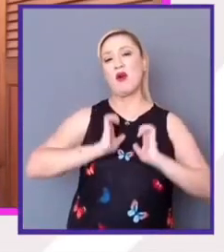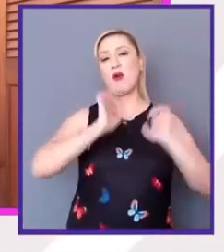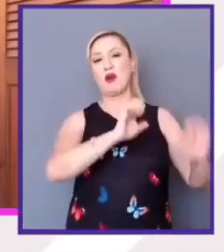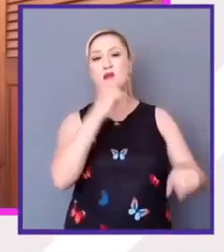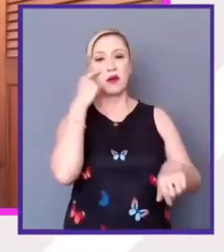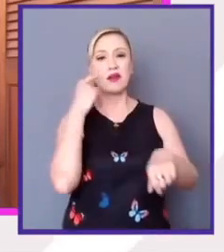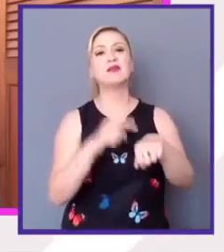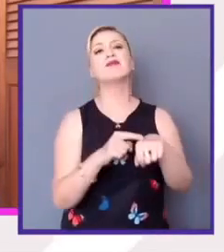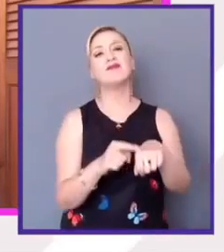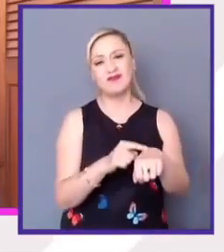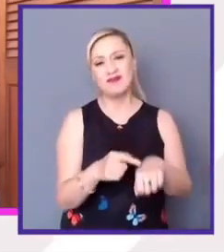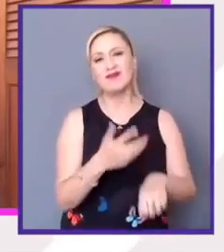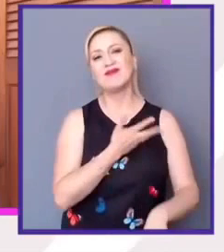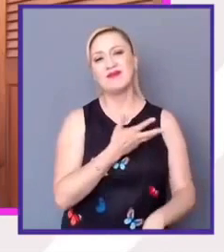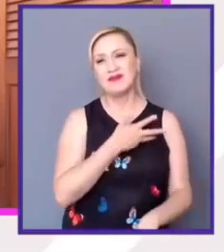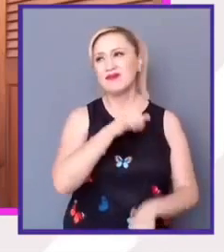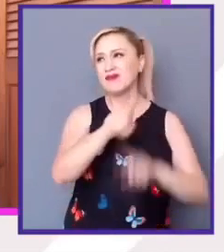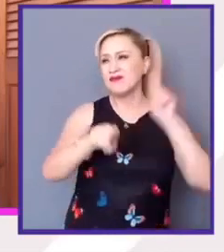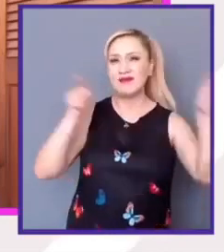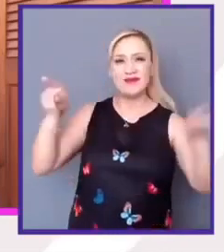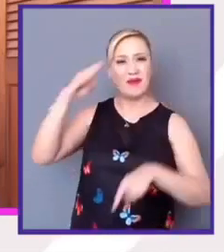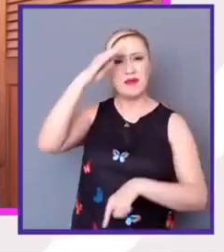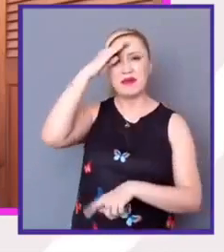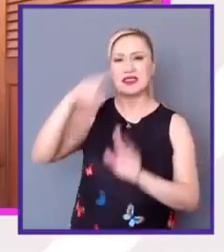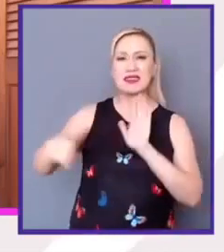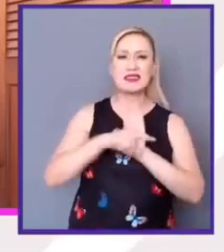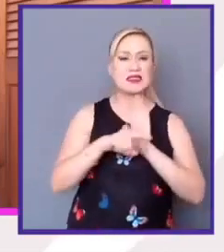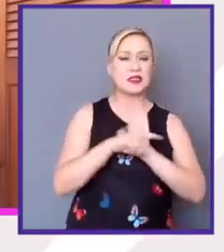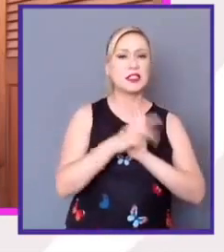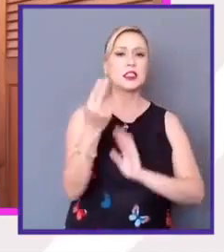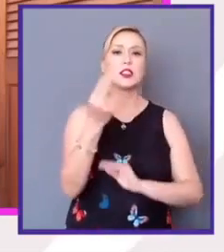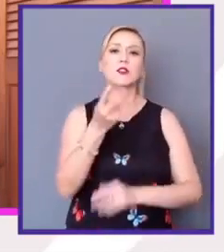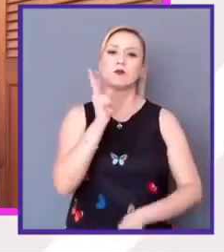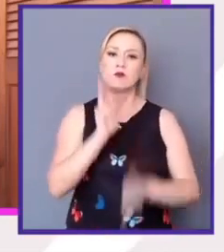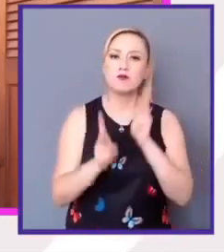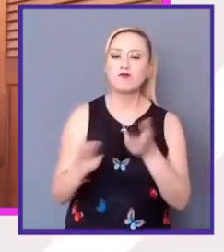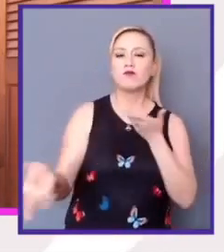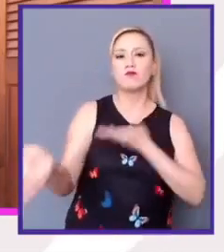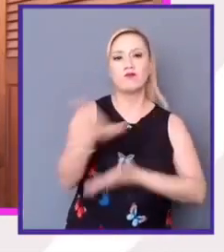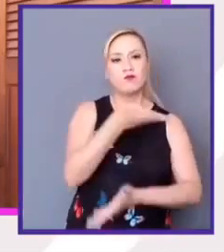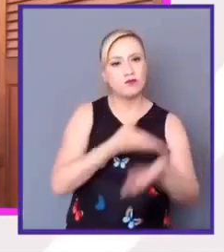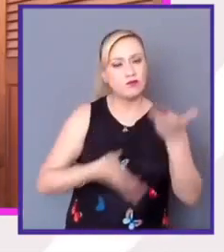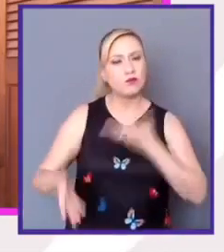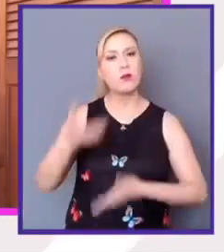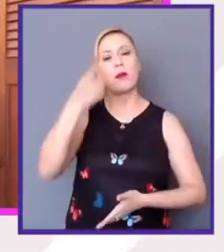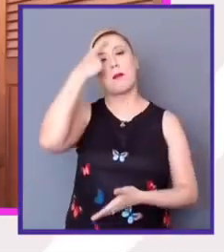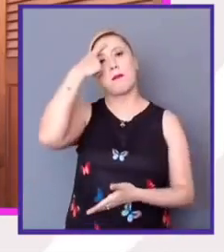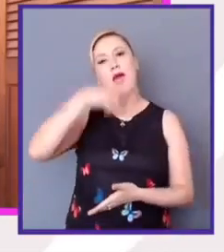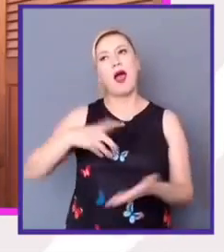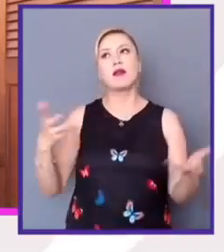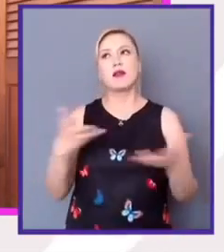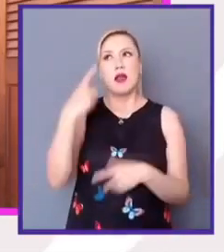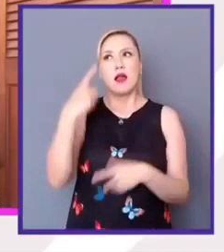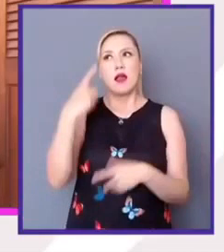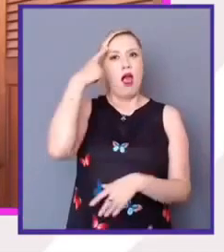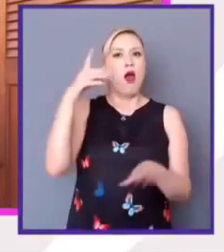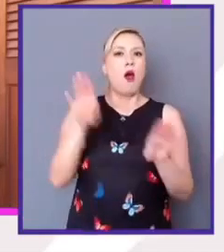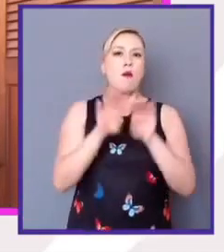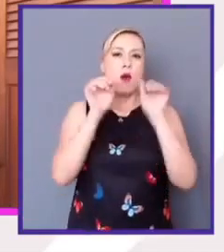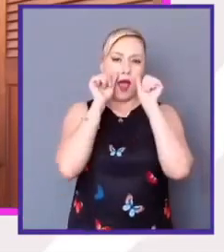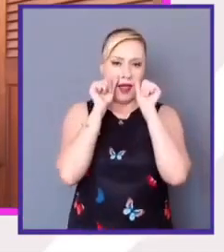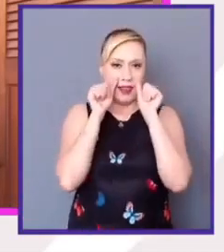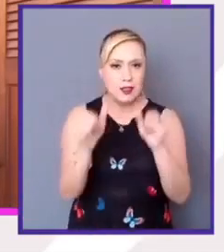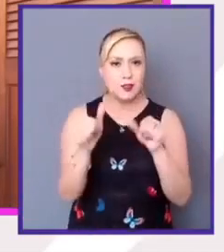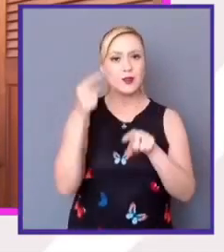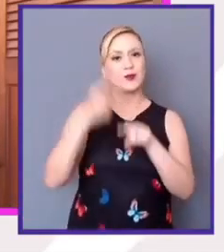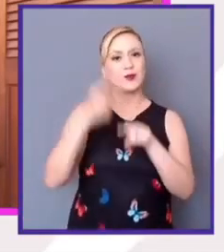sociedad generemos espacios de diálogo para visibilizar la problemática, así como para crear estrategias de atención y prevención